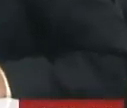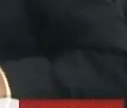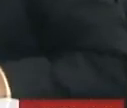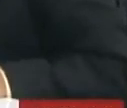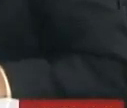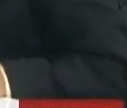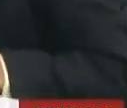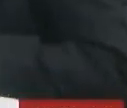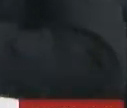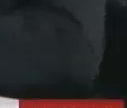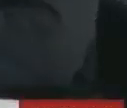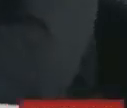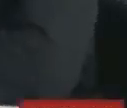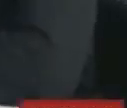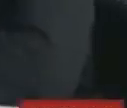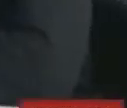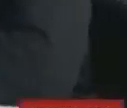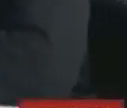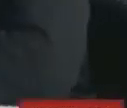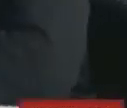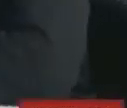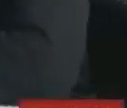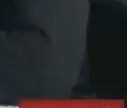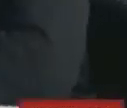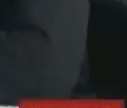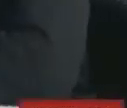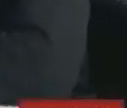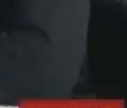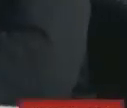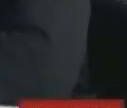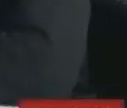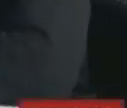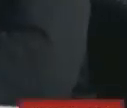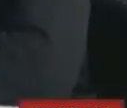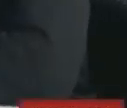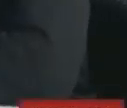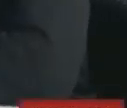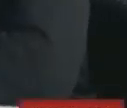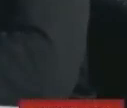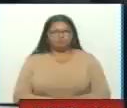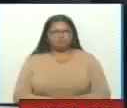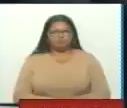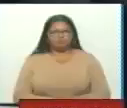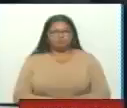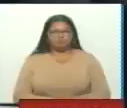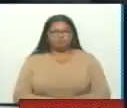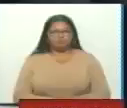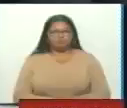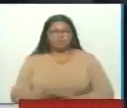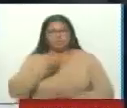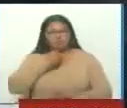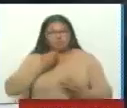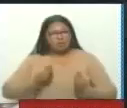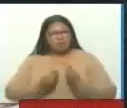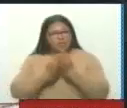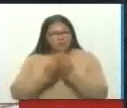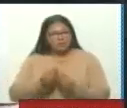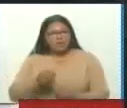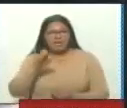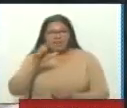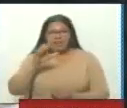sentir muy cómoda en este espacio porque este es un formato radio-televisión. Muerde Radio. Que nos acompaña el día de hoy, qué gustazo. Hoy nos acompaña